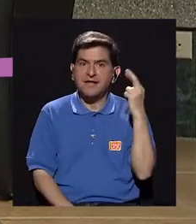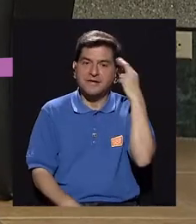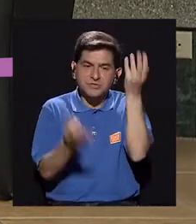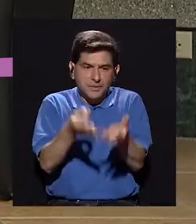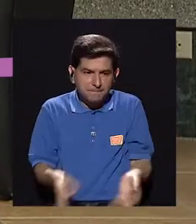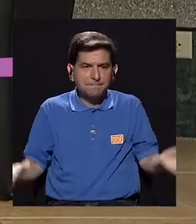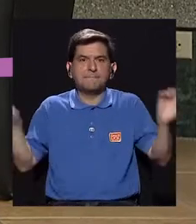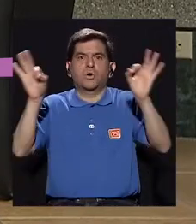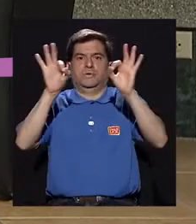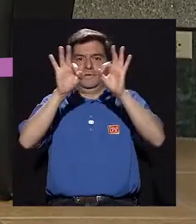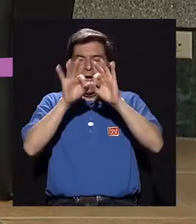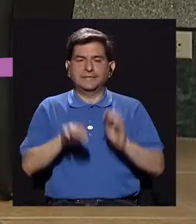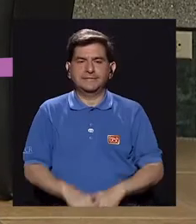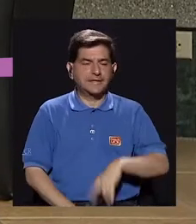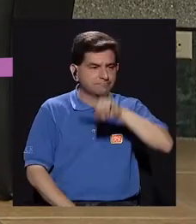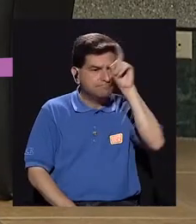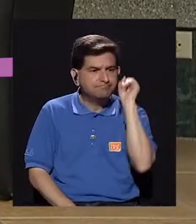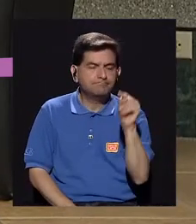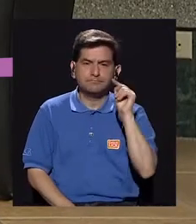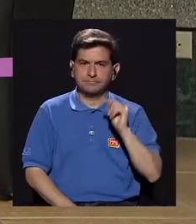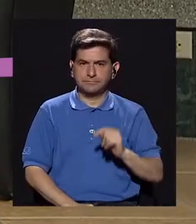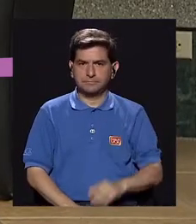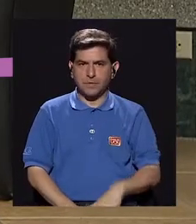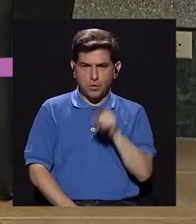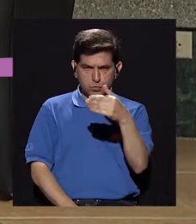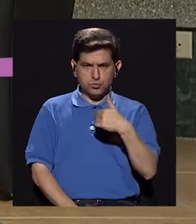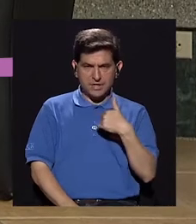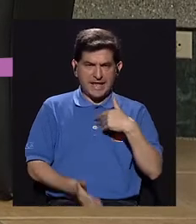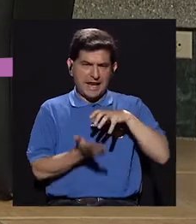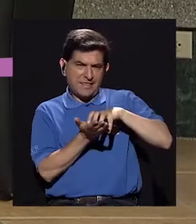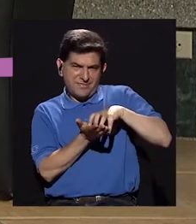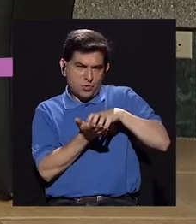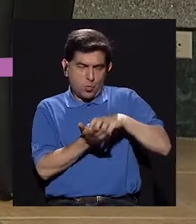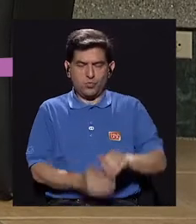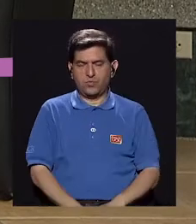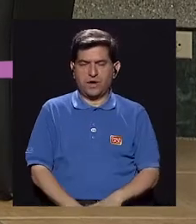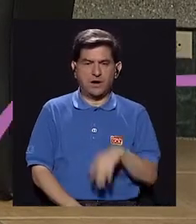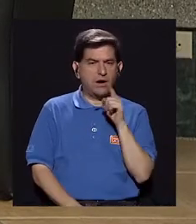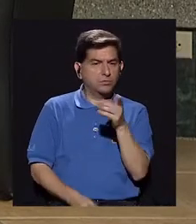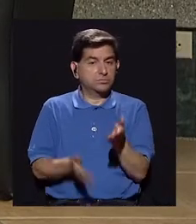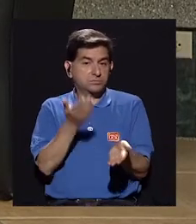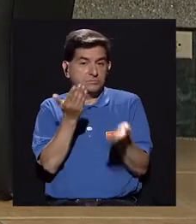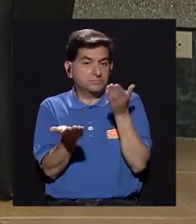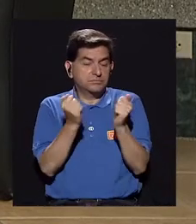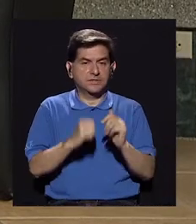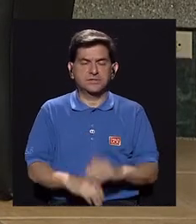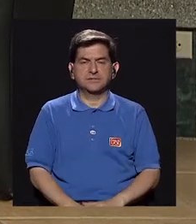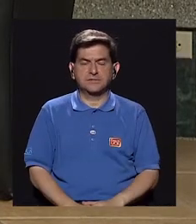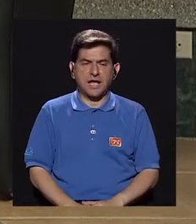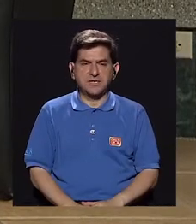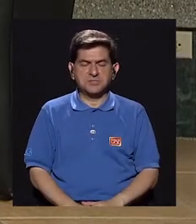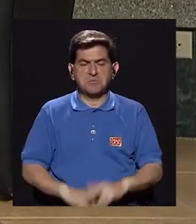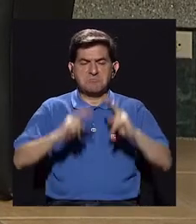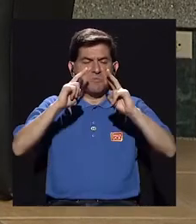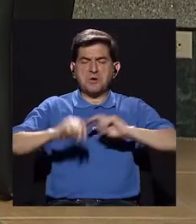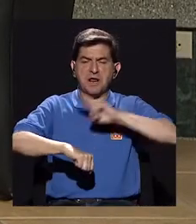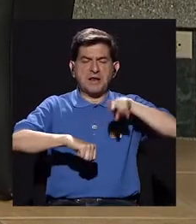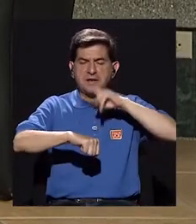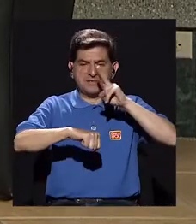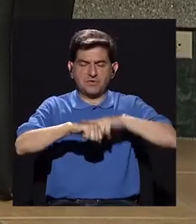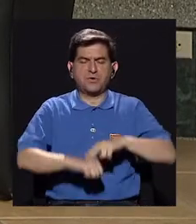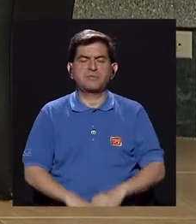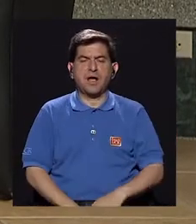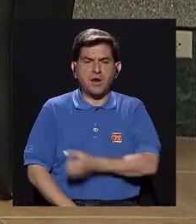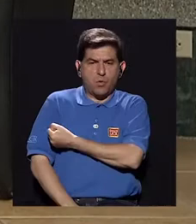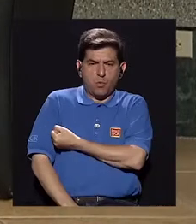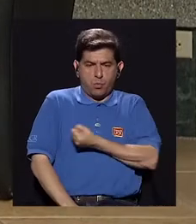Por eso es importante consultar. Entonces, si usted tiene la duda, o por ejemplo, se hizo, digamos, por chequeo general